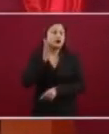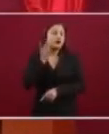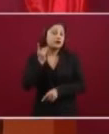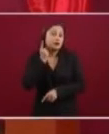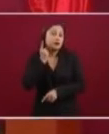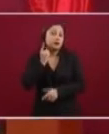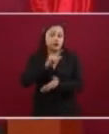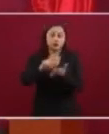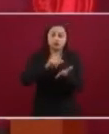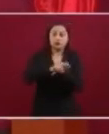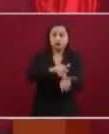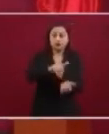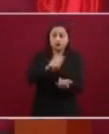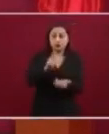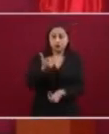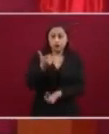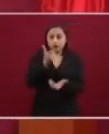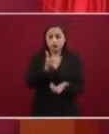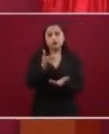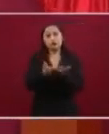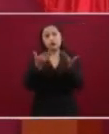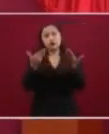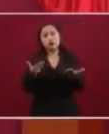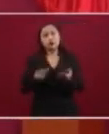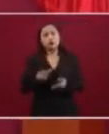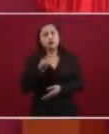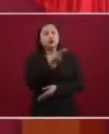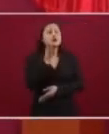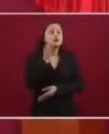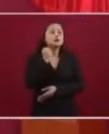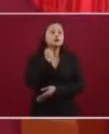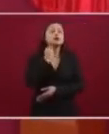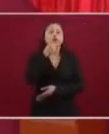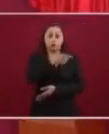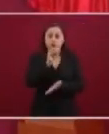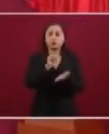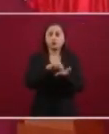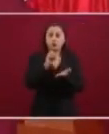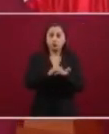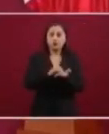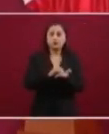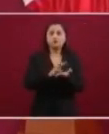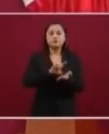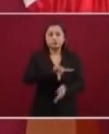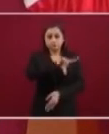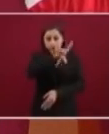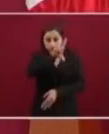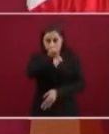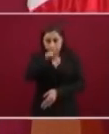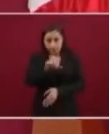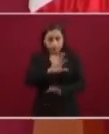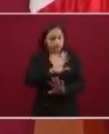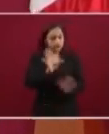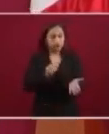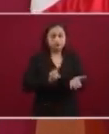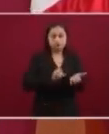158.544 millones de pesos en reservas, pues podríamos quedarnos ya en este